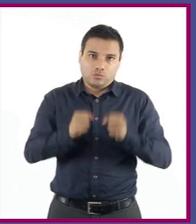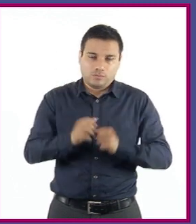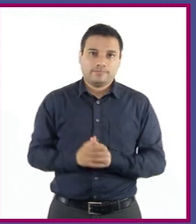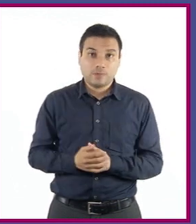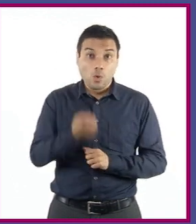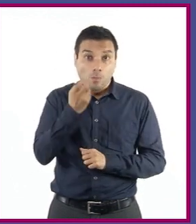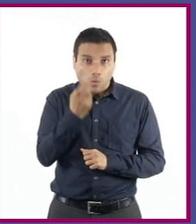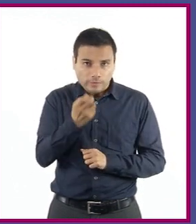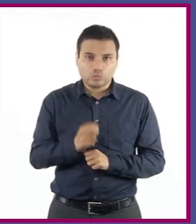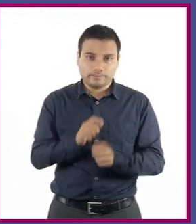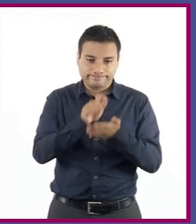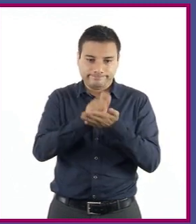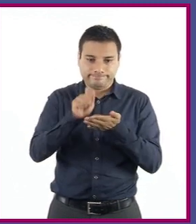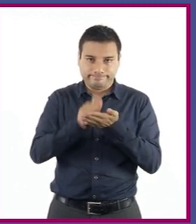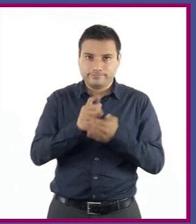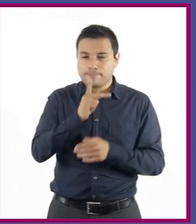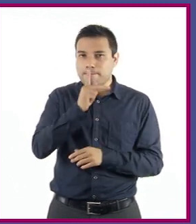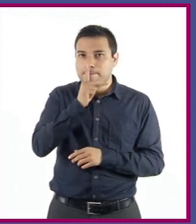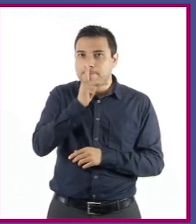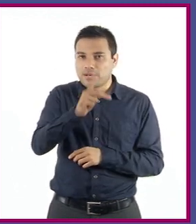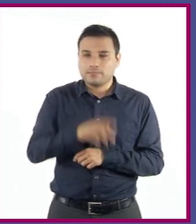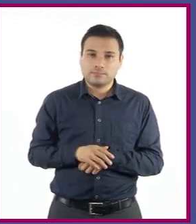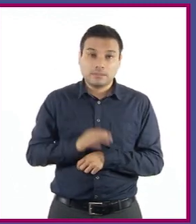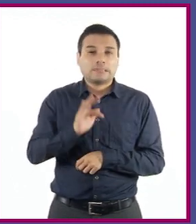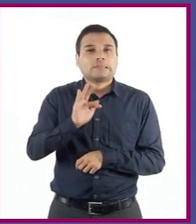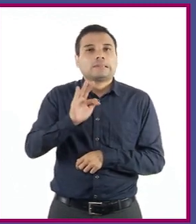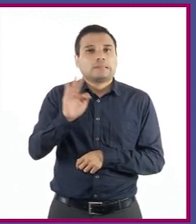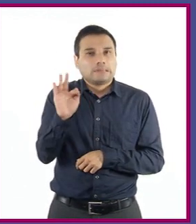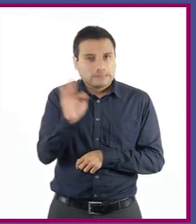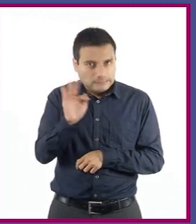eso escribe la palabra probablemente.